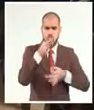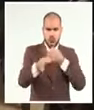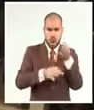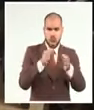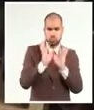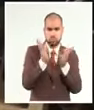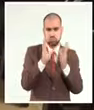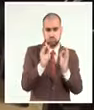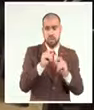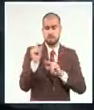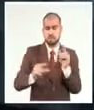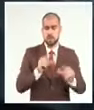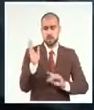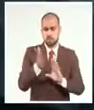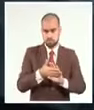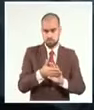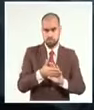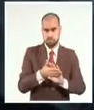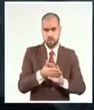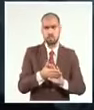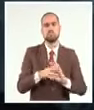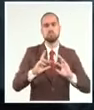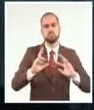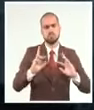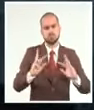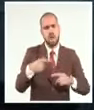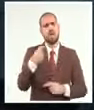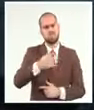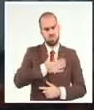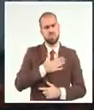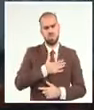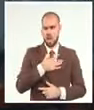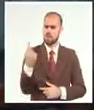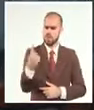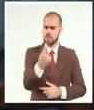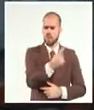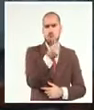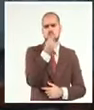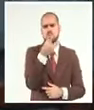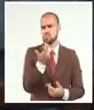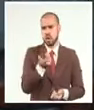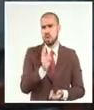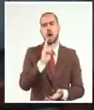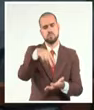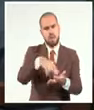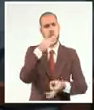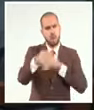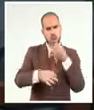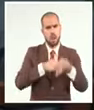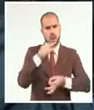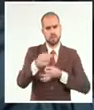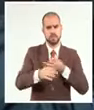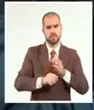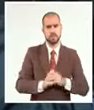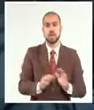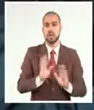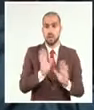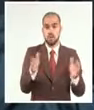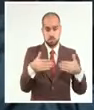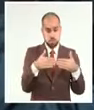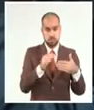los imputados tuvieron nuevamente el derecho de hacer uso de la palabra. Concluidos